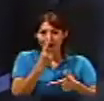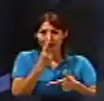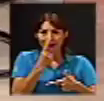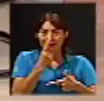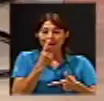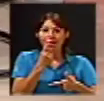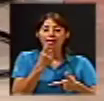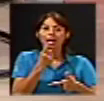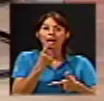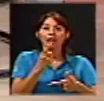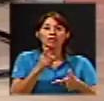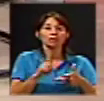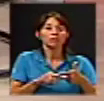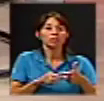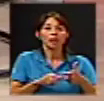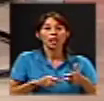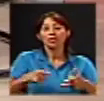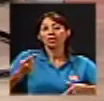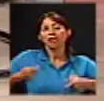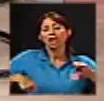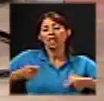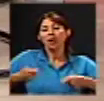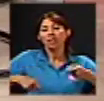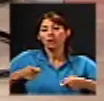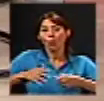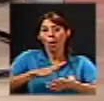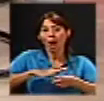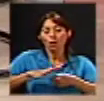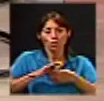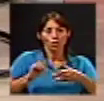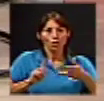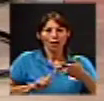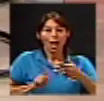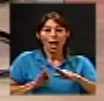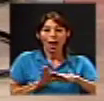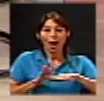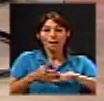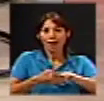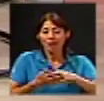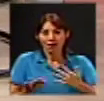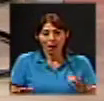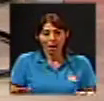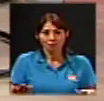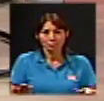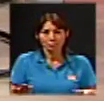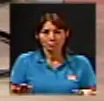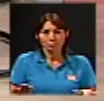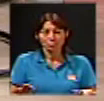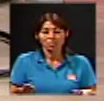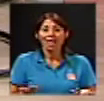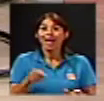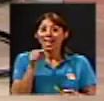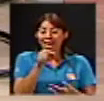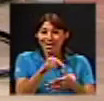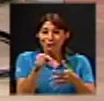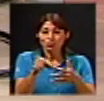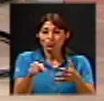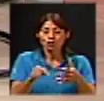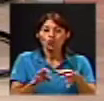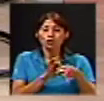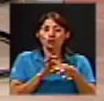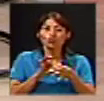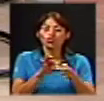comercial, Trinidad y Tobago, que es otro socio comercial, Jamaica, No importa, esos son los socios comerciales